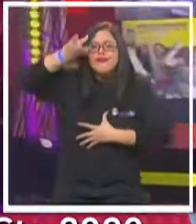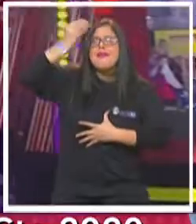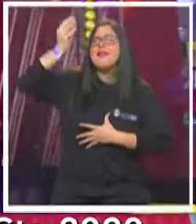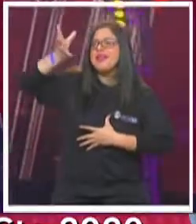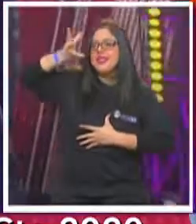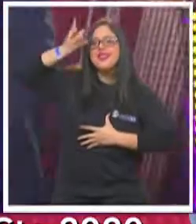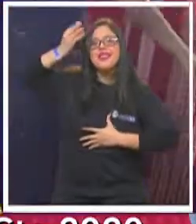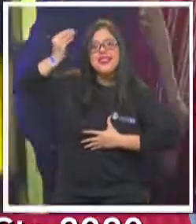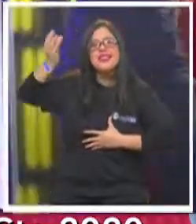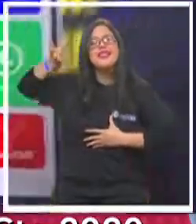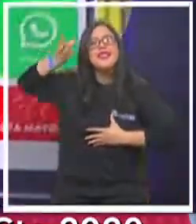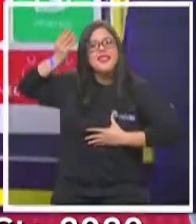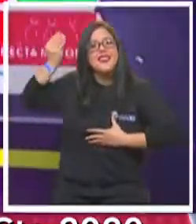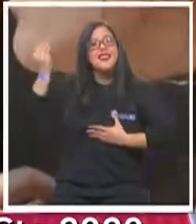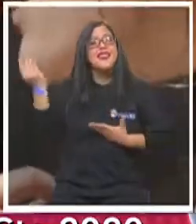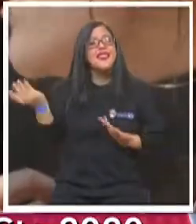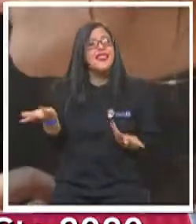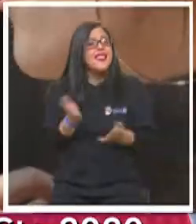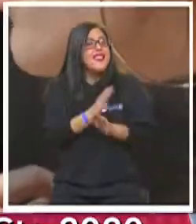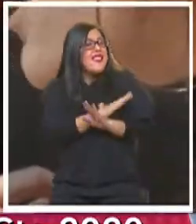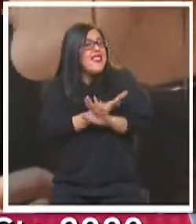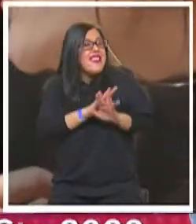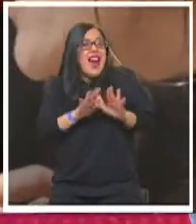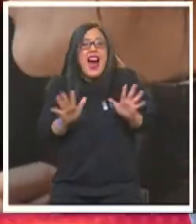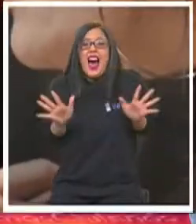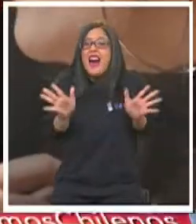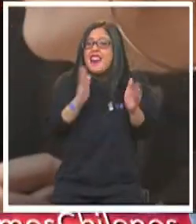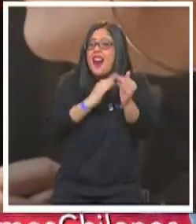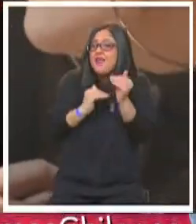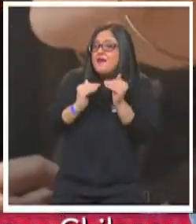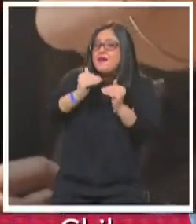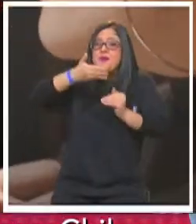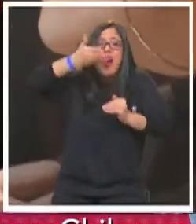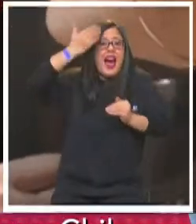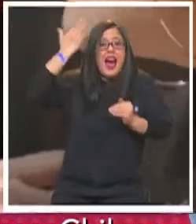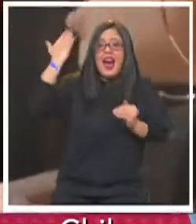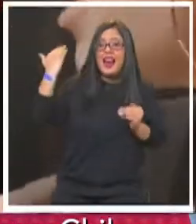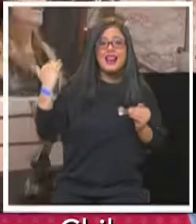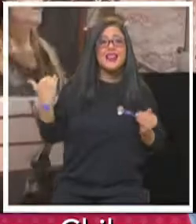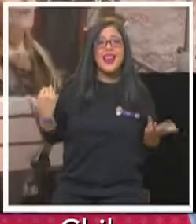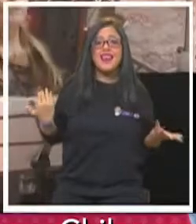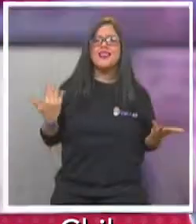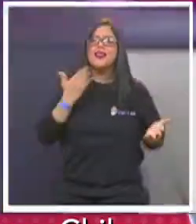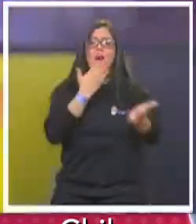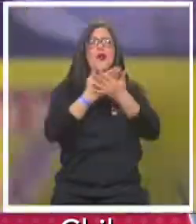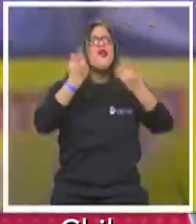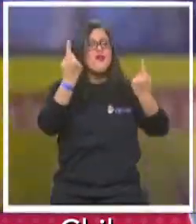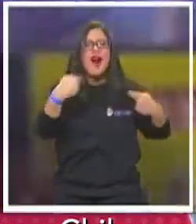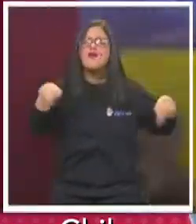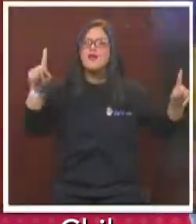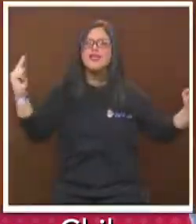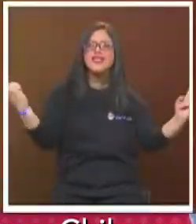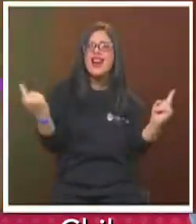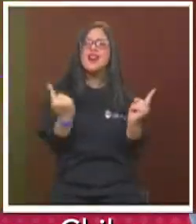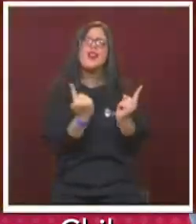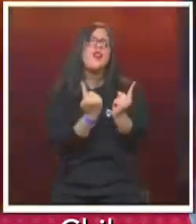aprender. Nada volverá a ser como ayer cuando nos